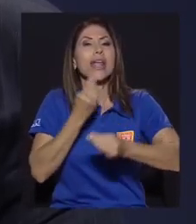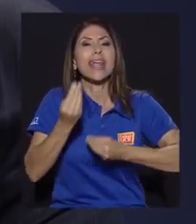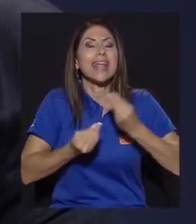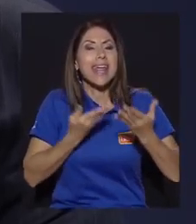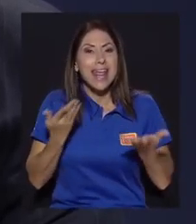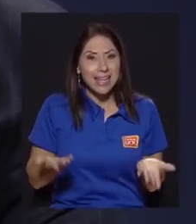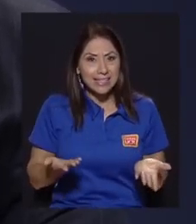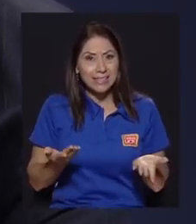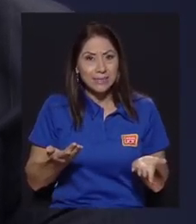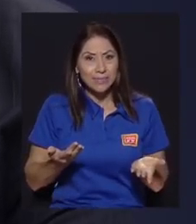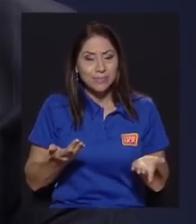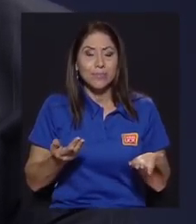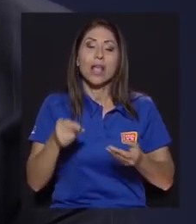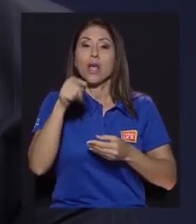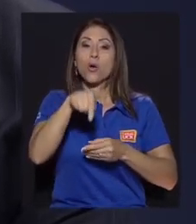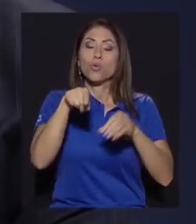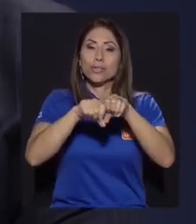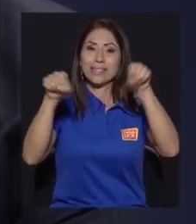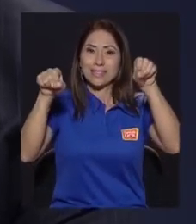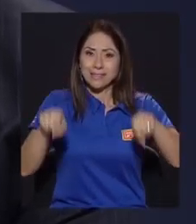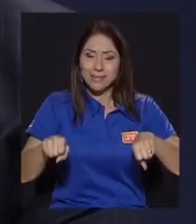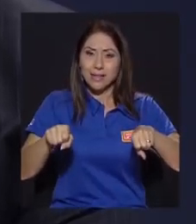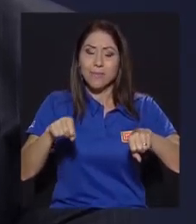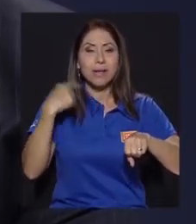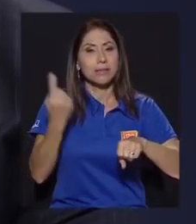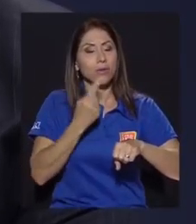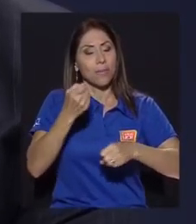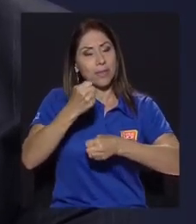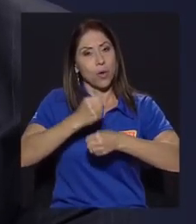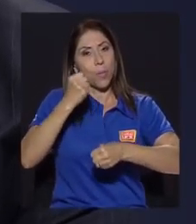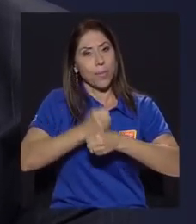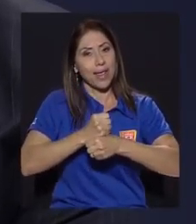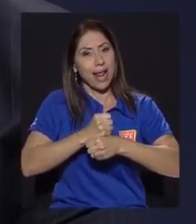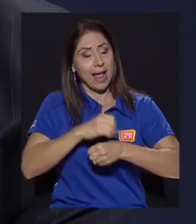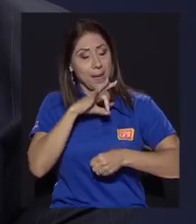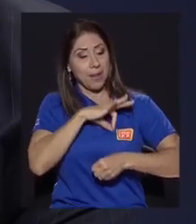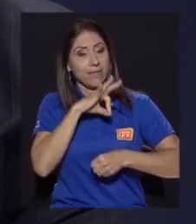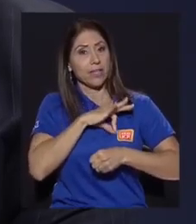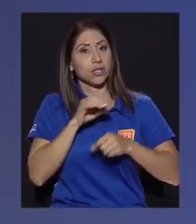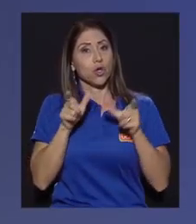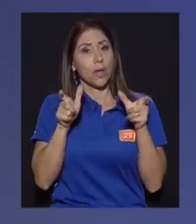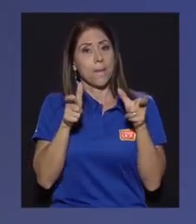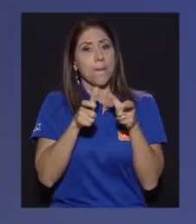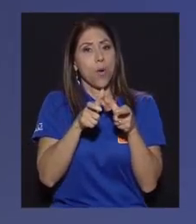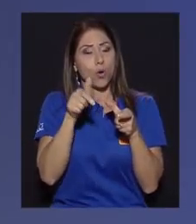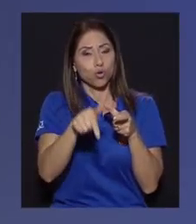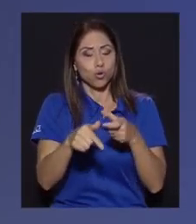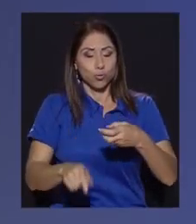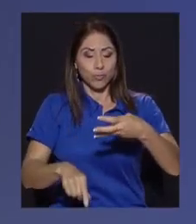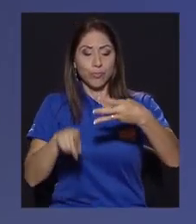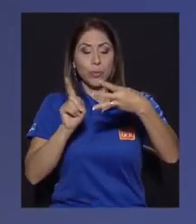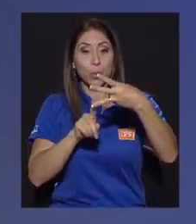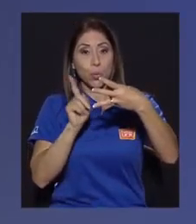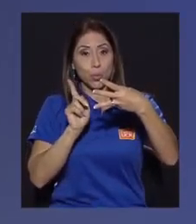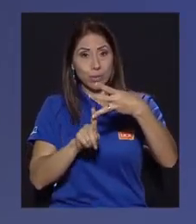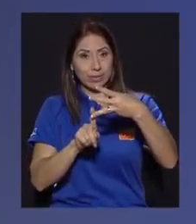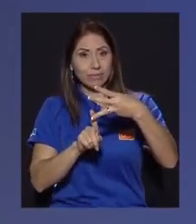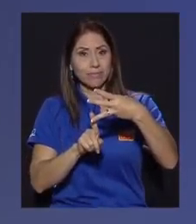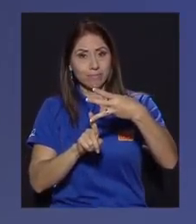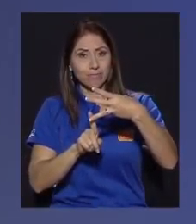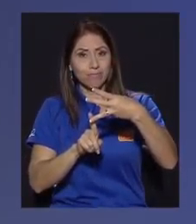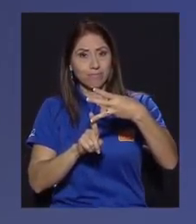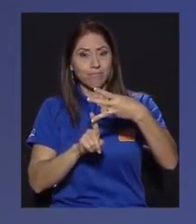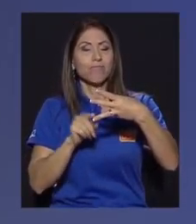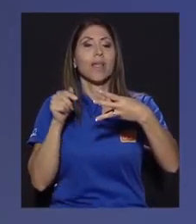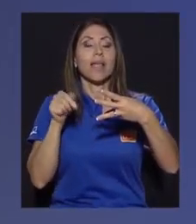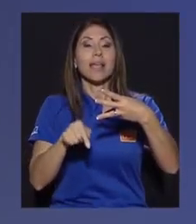a saber un sistema que opera en beneficio de unos pocos un tercer mundo de